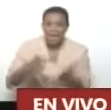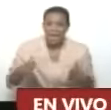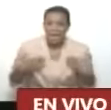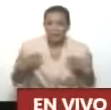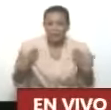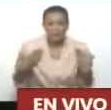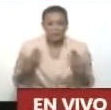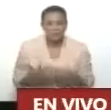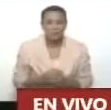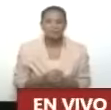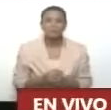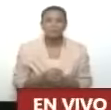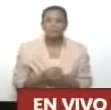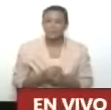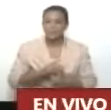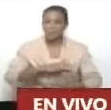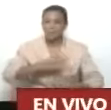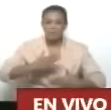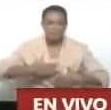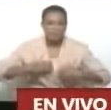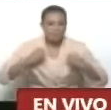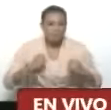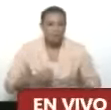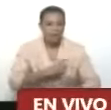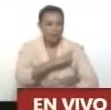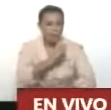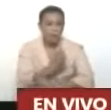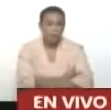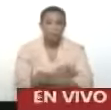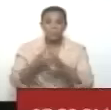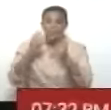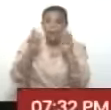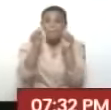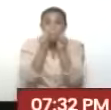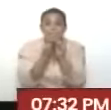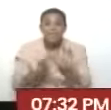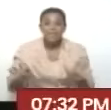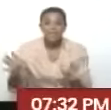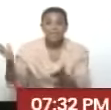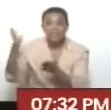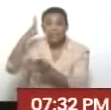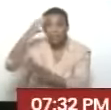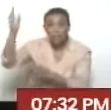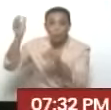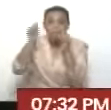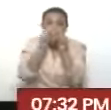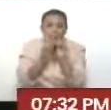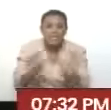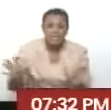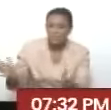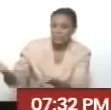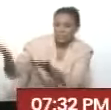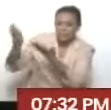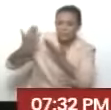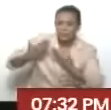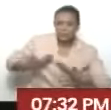emocionado, energizado, bendecido y activado. Y entré a votar.